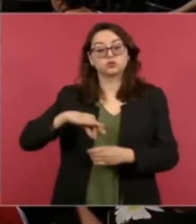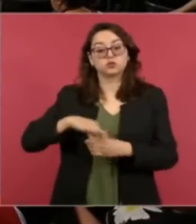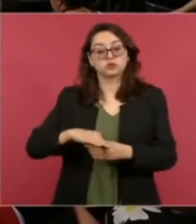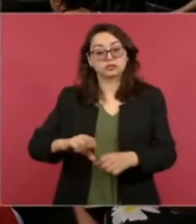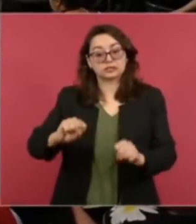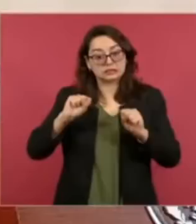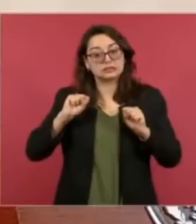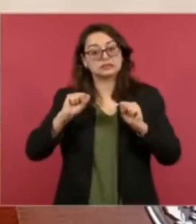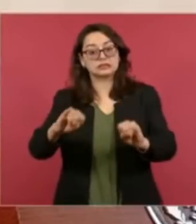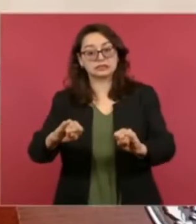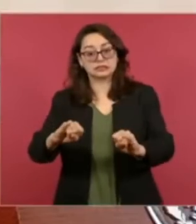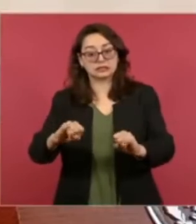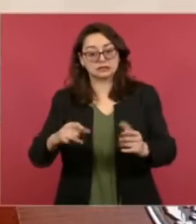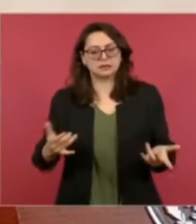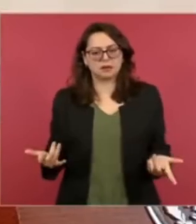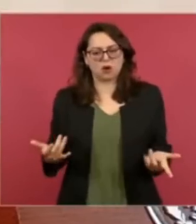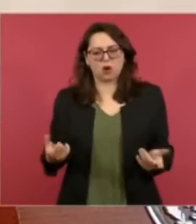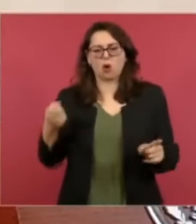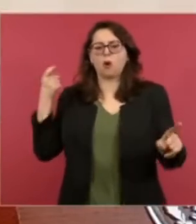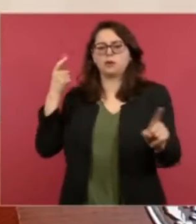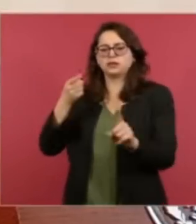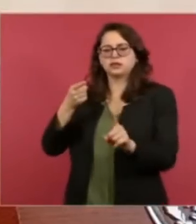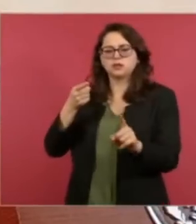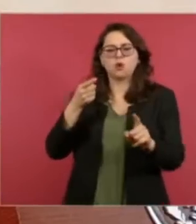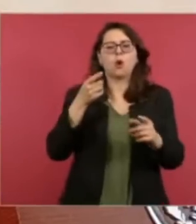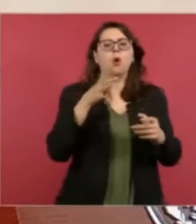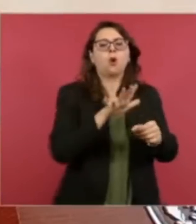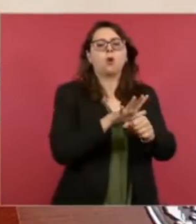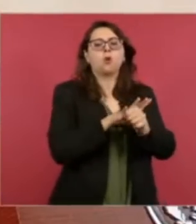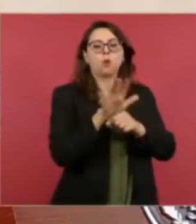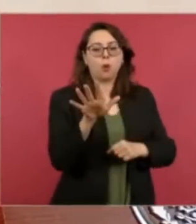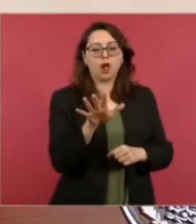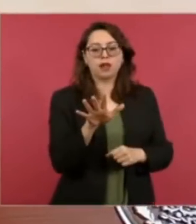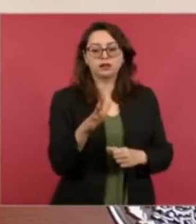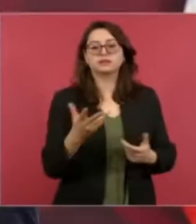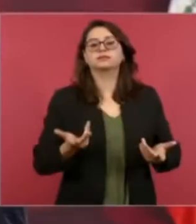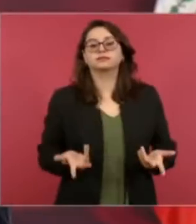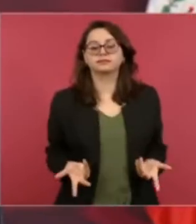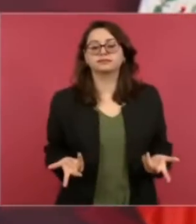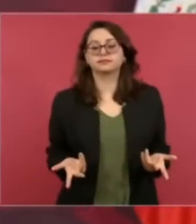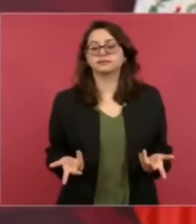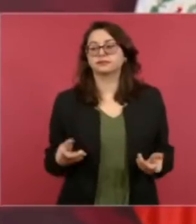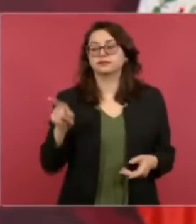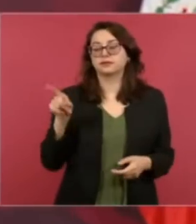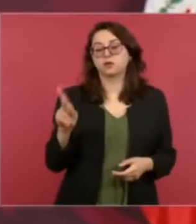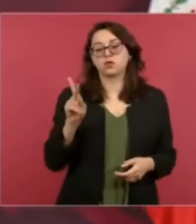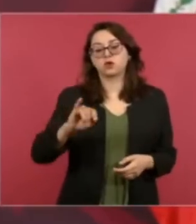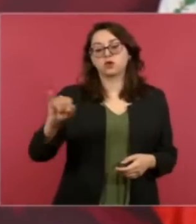para que el pueblo sea el que lleve a cabo la reforma del Poder